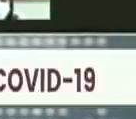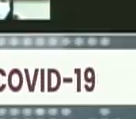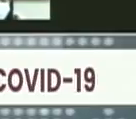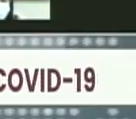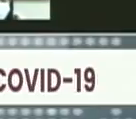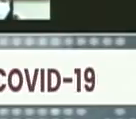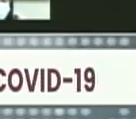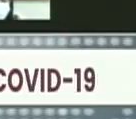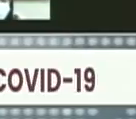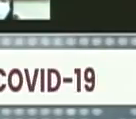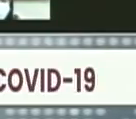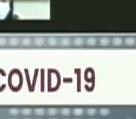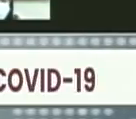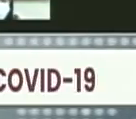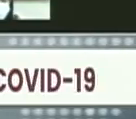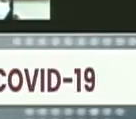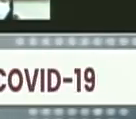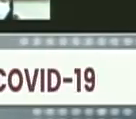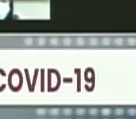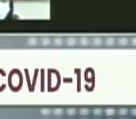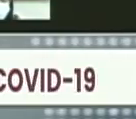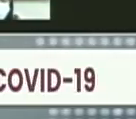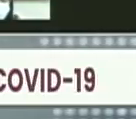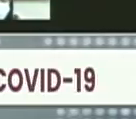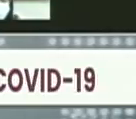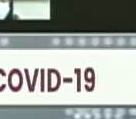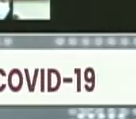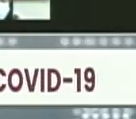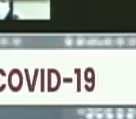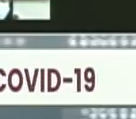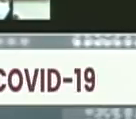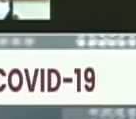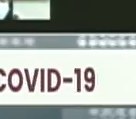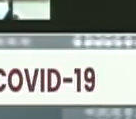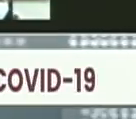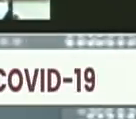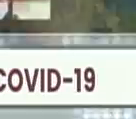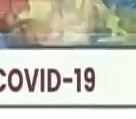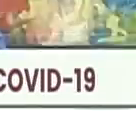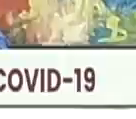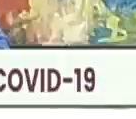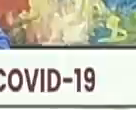Aquí estoy. Después de haberme vacunado.